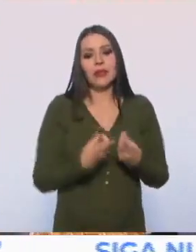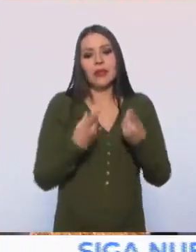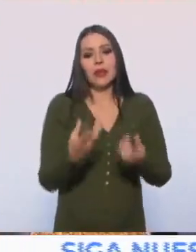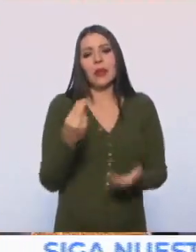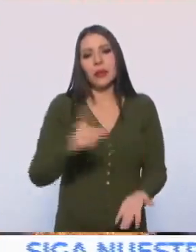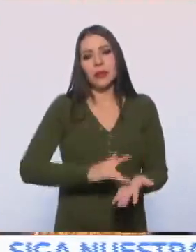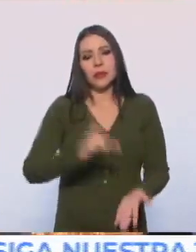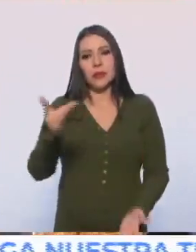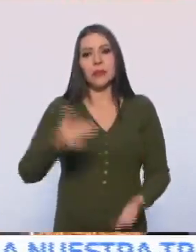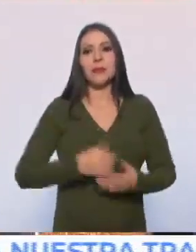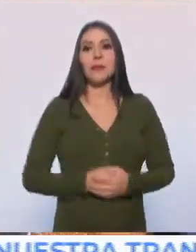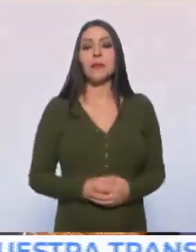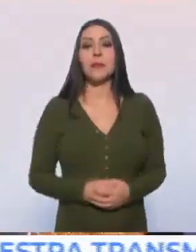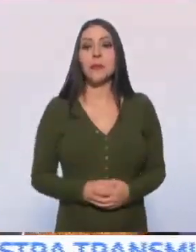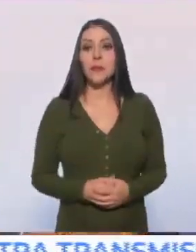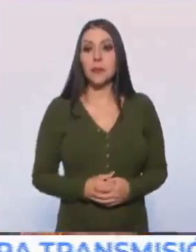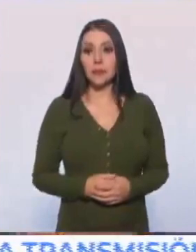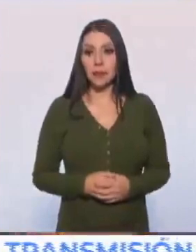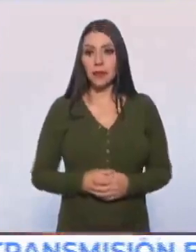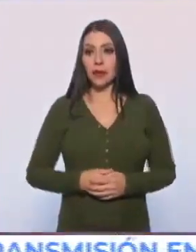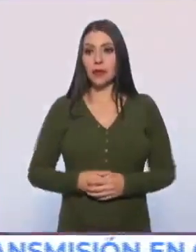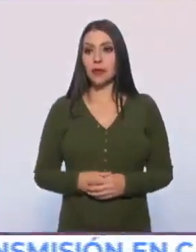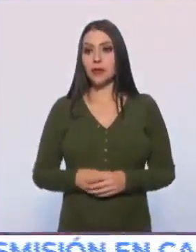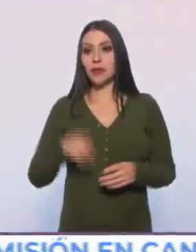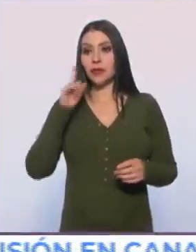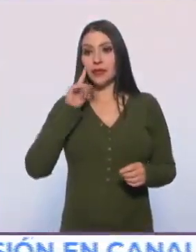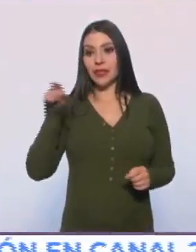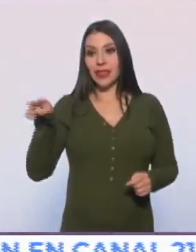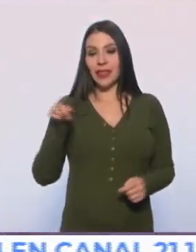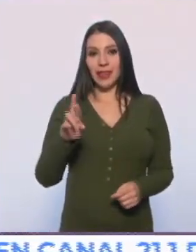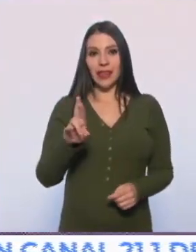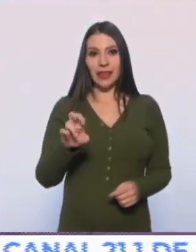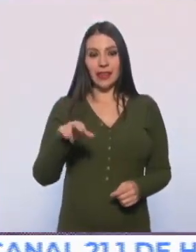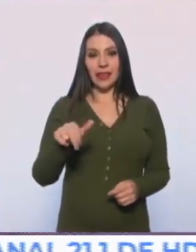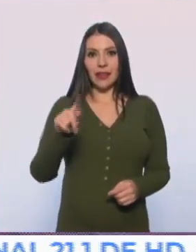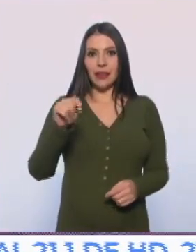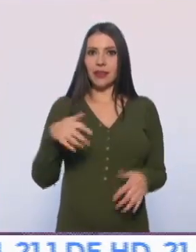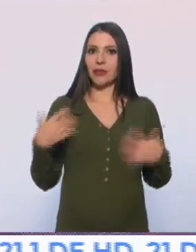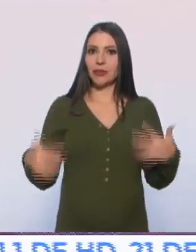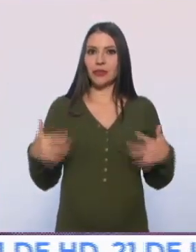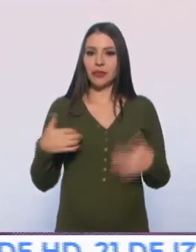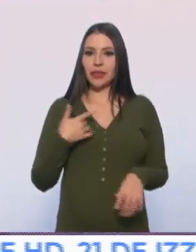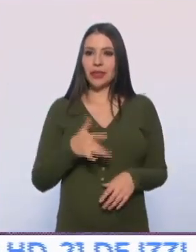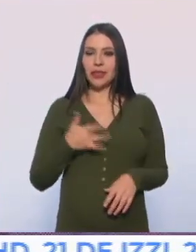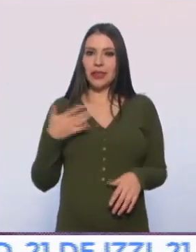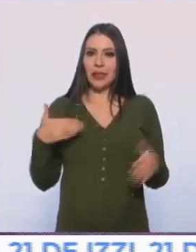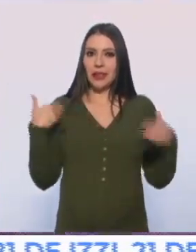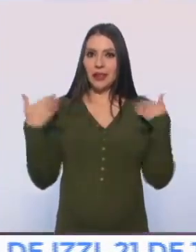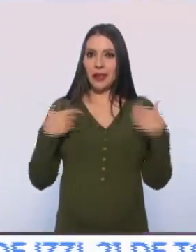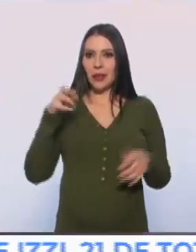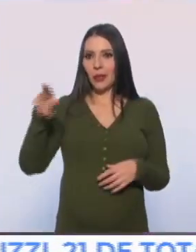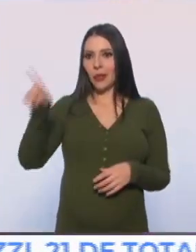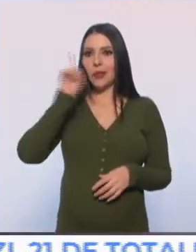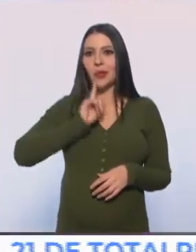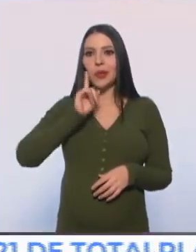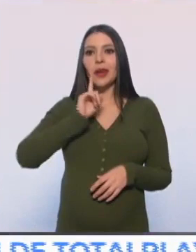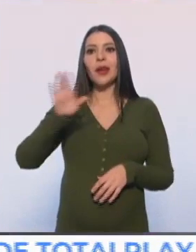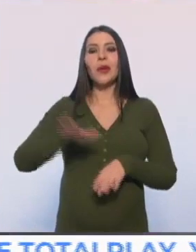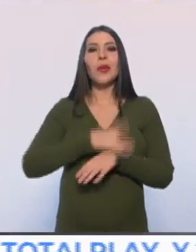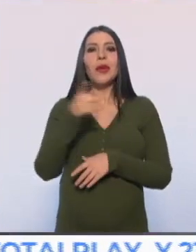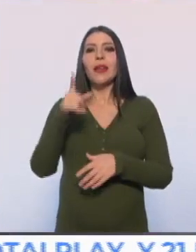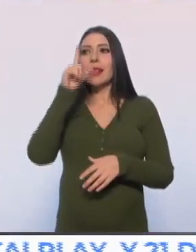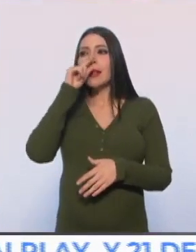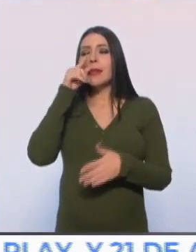Pues, a ver, Renata, me alegro mucho por ella porque ha roto una barrera, ¿no? Y eso siempre es importante para el tenis mexicano y eso, ojalá eso ayude a